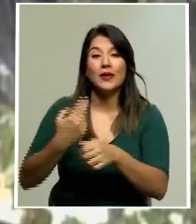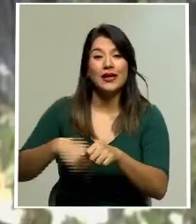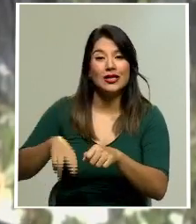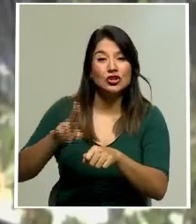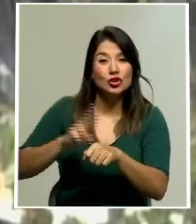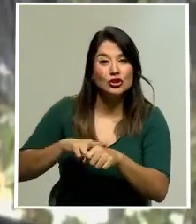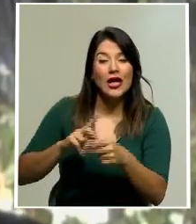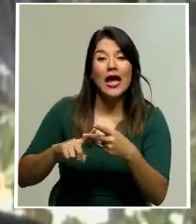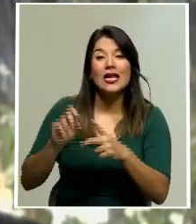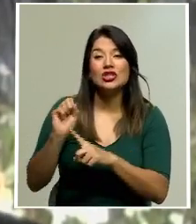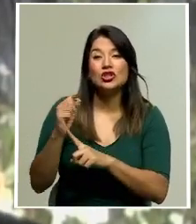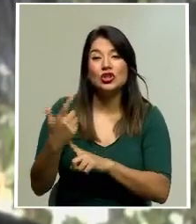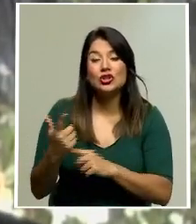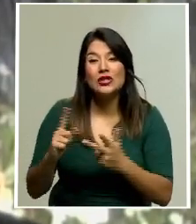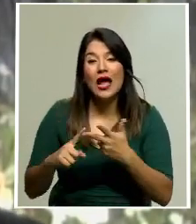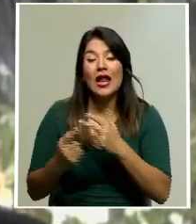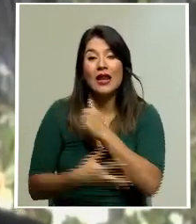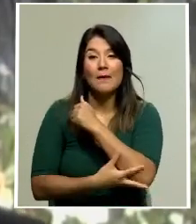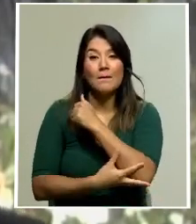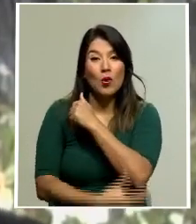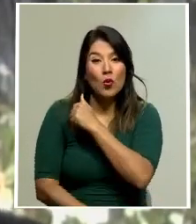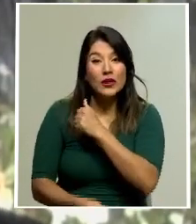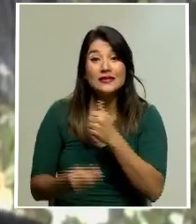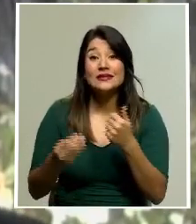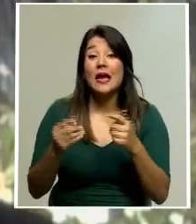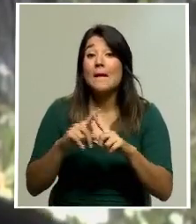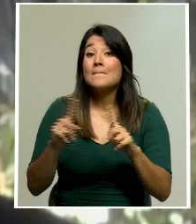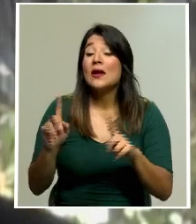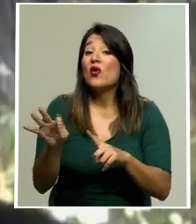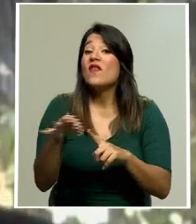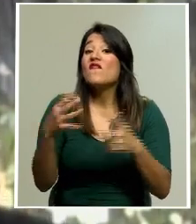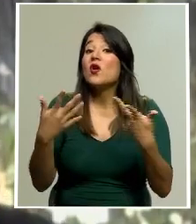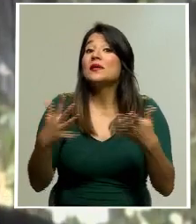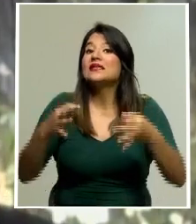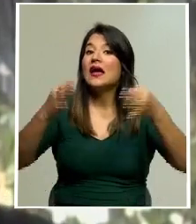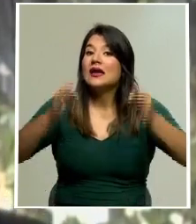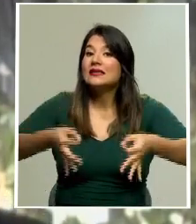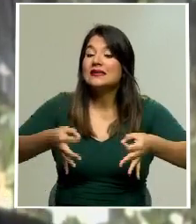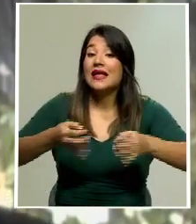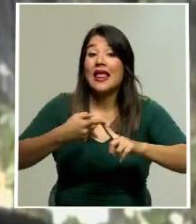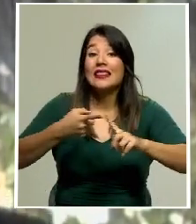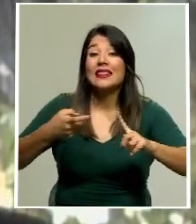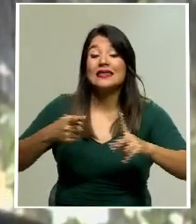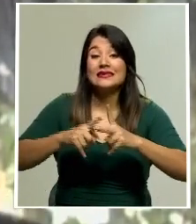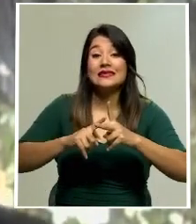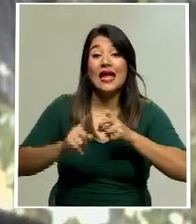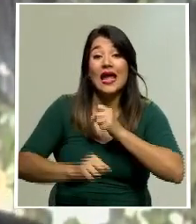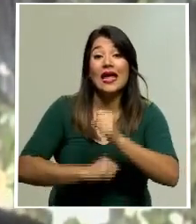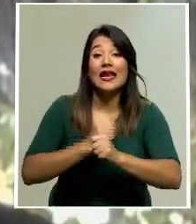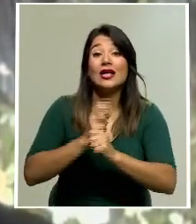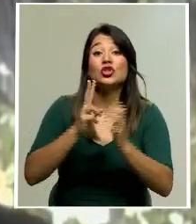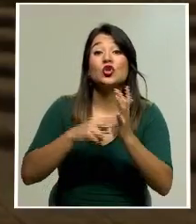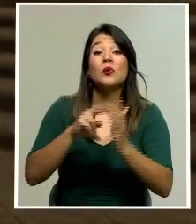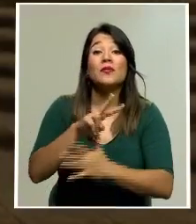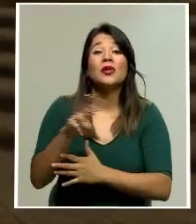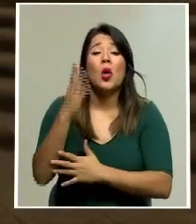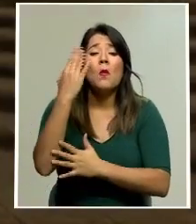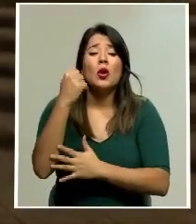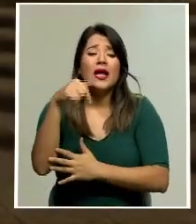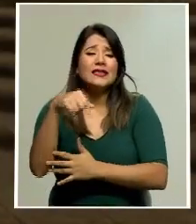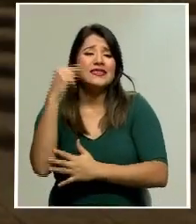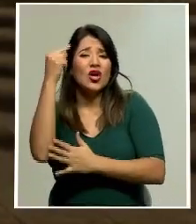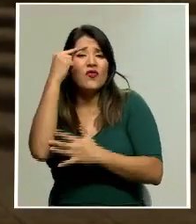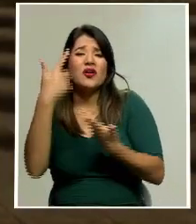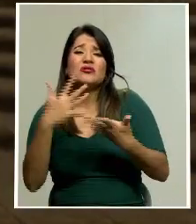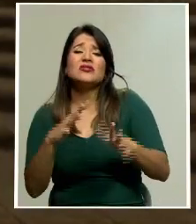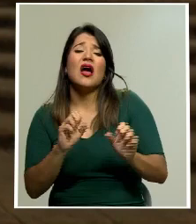la pobreza, de una manera ya definitiva, empezando en el 2022, porque este gobierno ya tiró la toalla. Bueno, y con